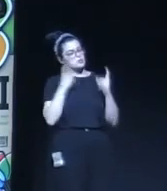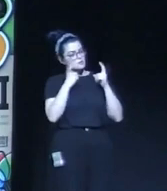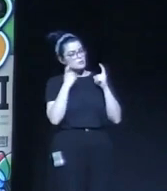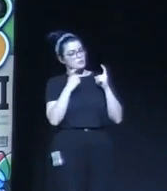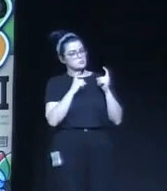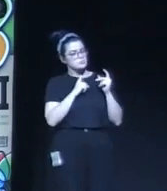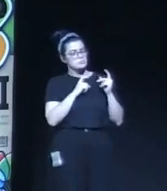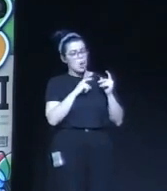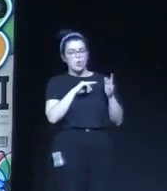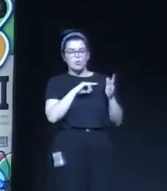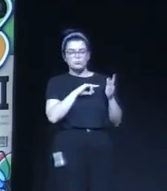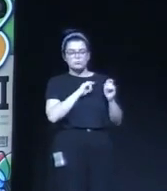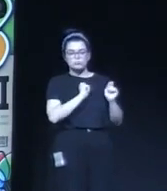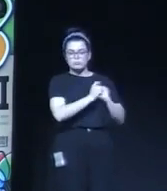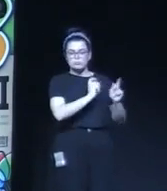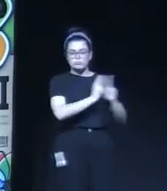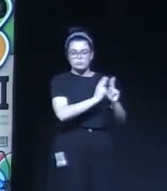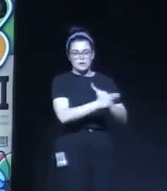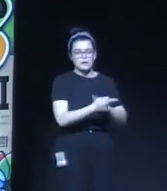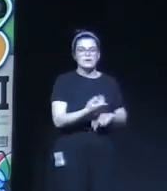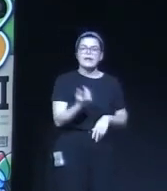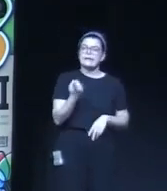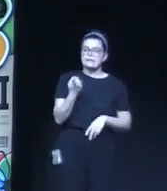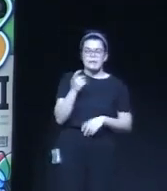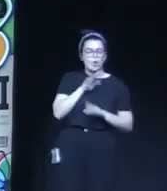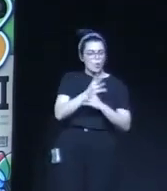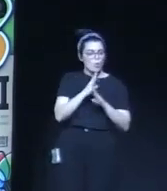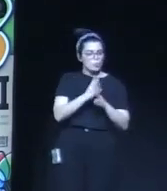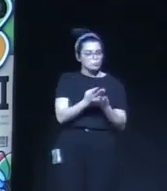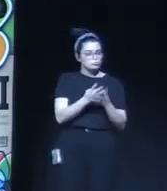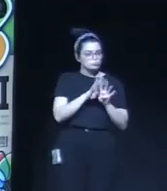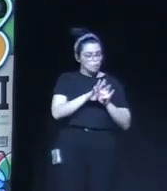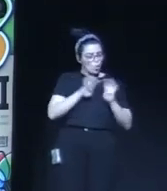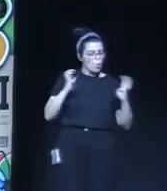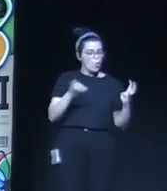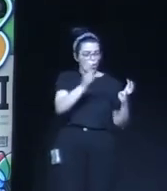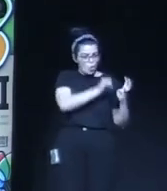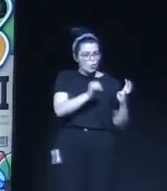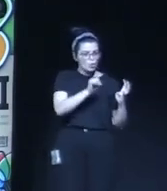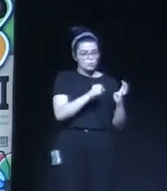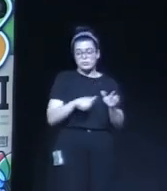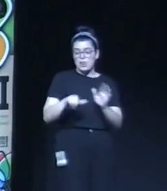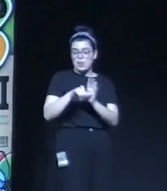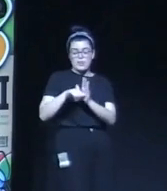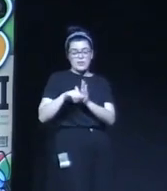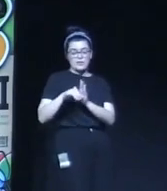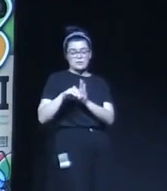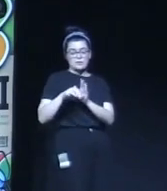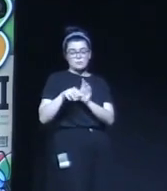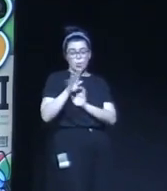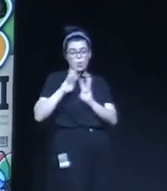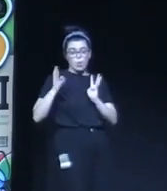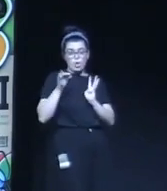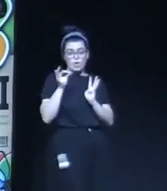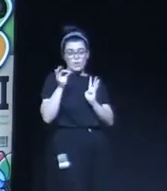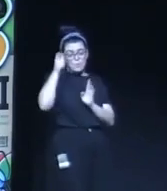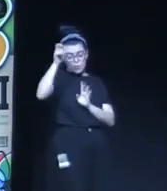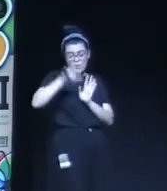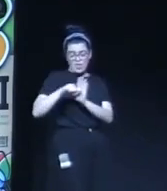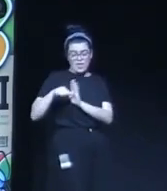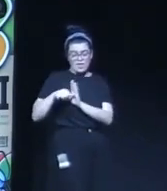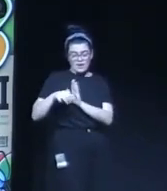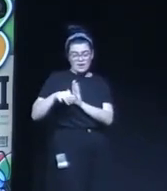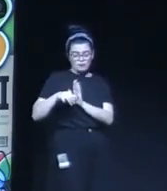resolviendo. Necesitaba un coro, pues el coro del pueblo de al lado, de San Fuentes, de mujeres, y un grupo de teatro